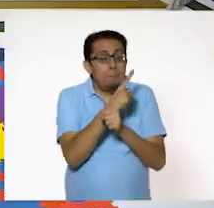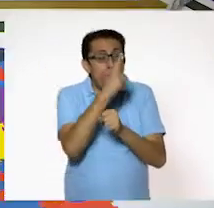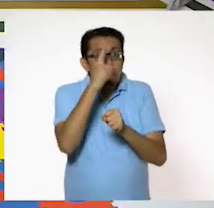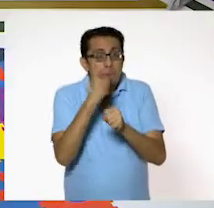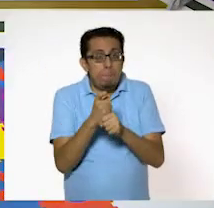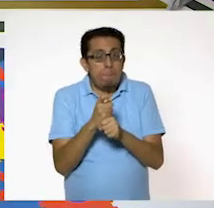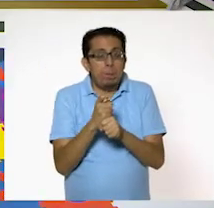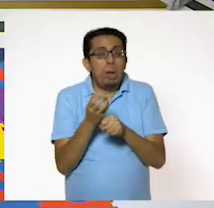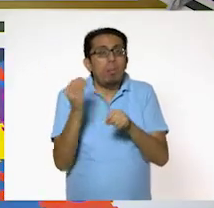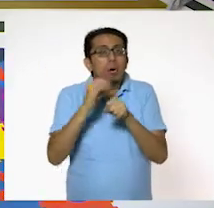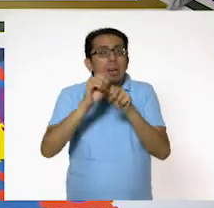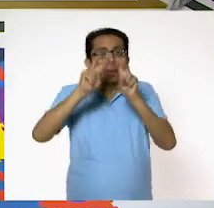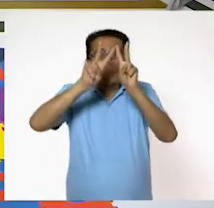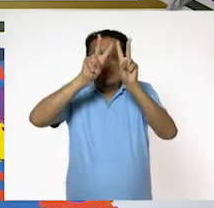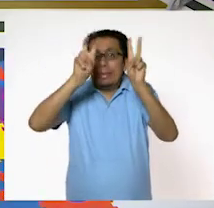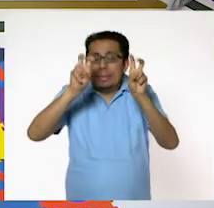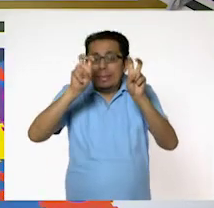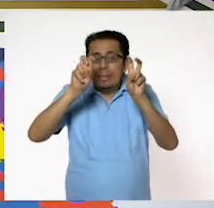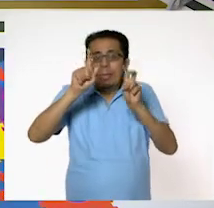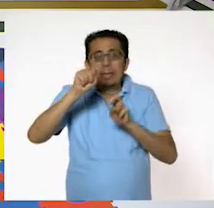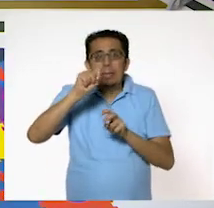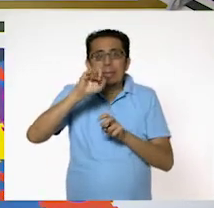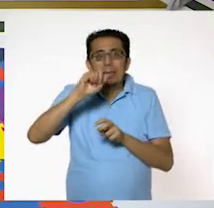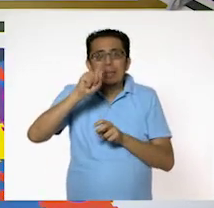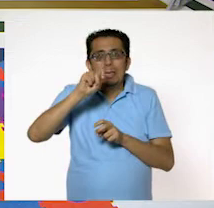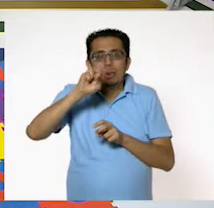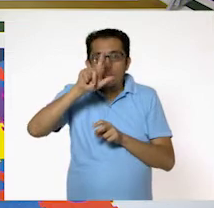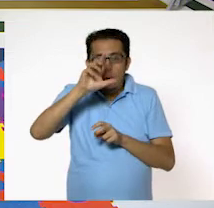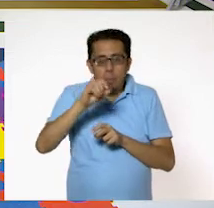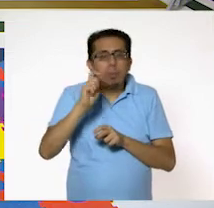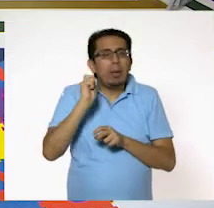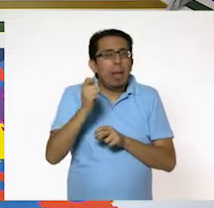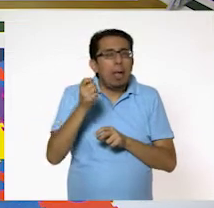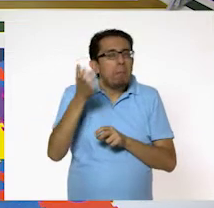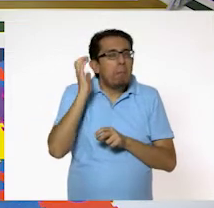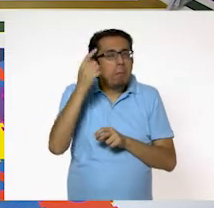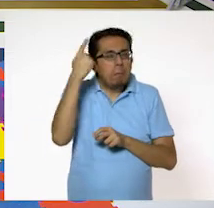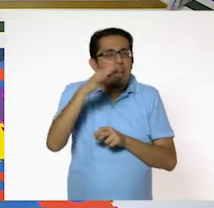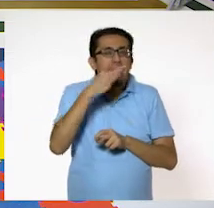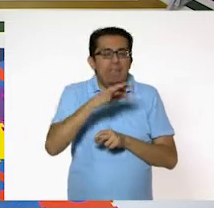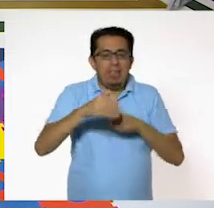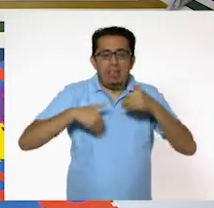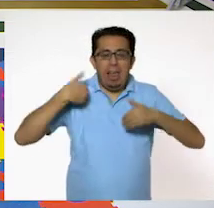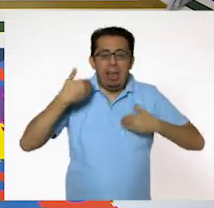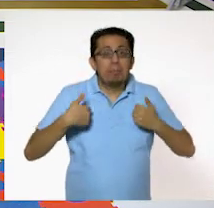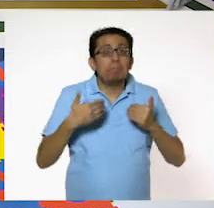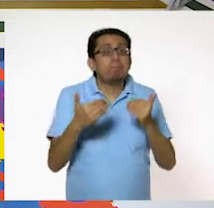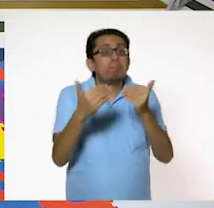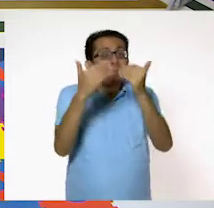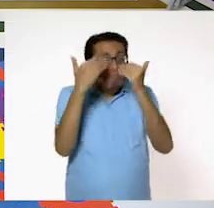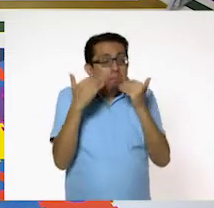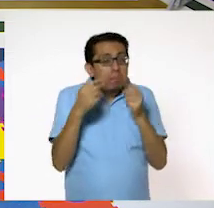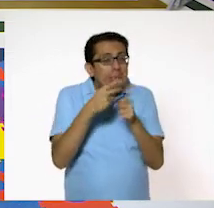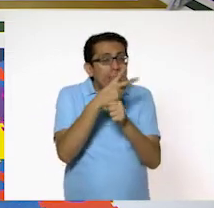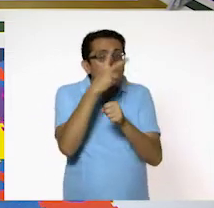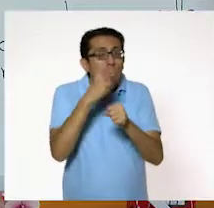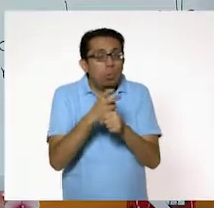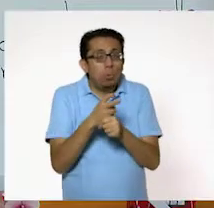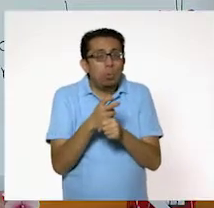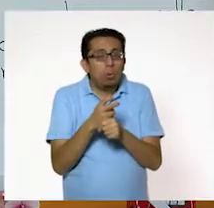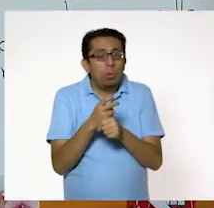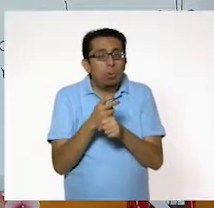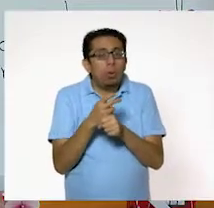de nuestro instructivo. Sí. Que es maracas pachangueras, ¿de acuerdo? Sí. Aquí lo tenemos. La siguiente sección, ¿cuál sería?